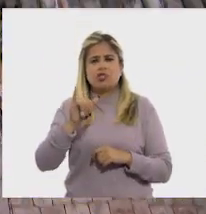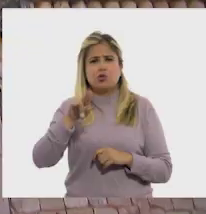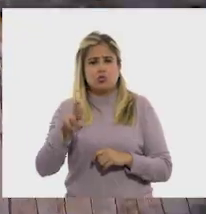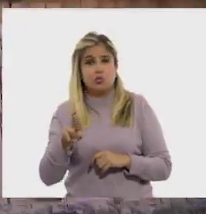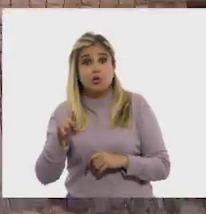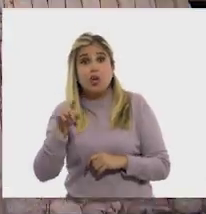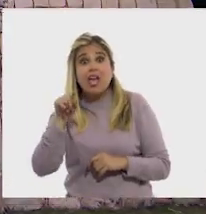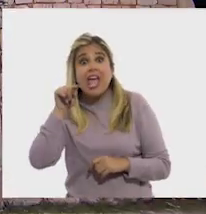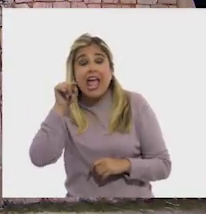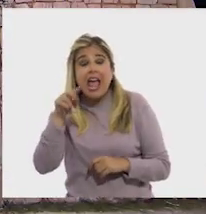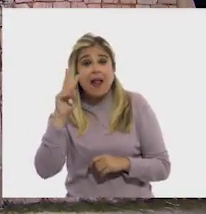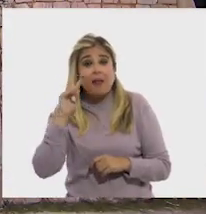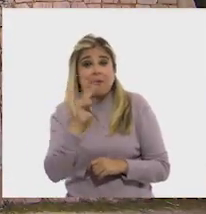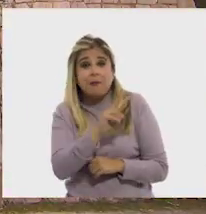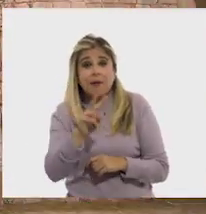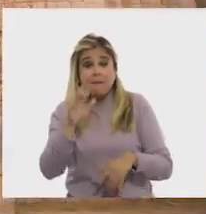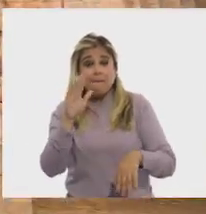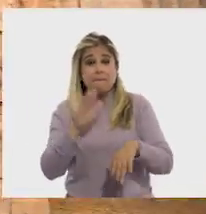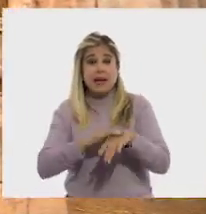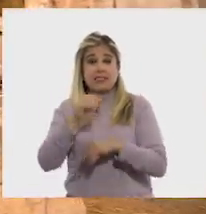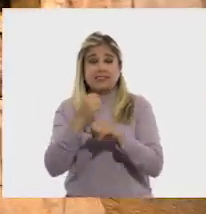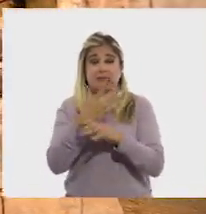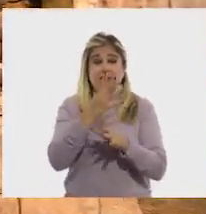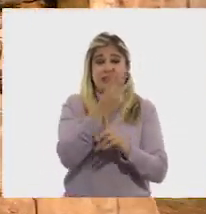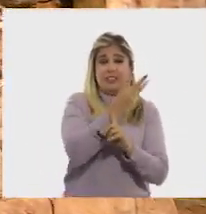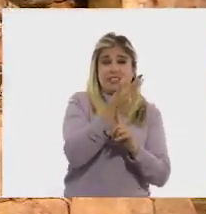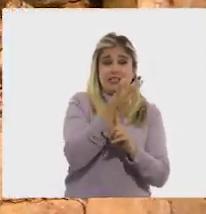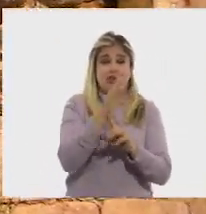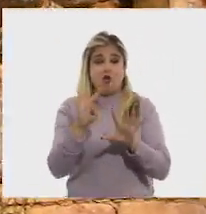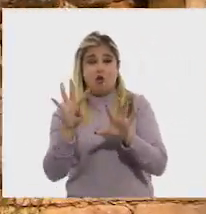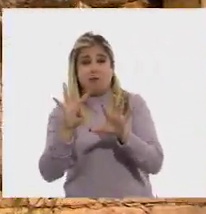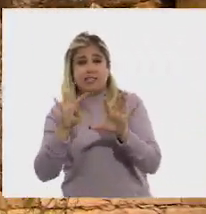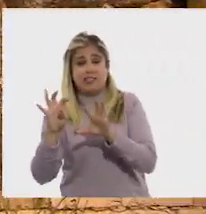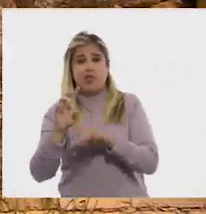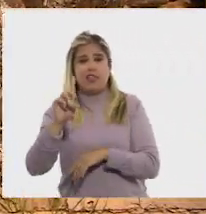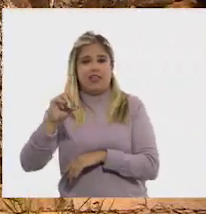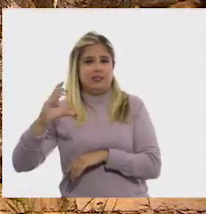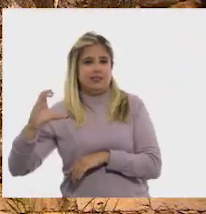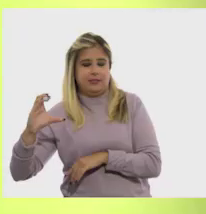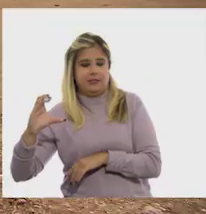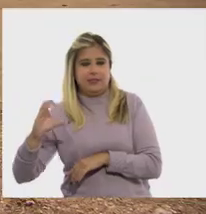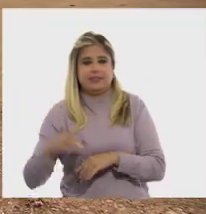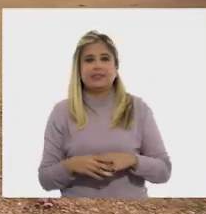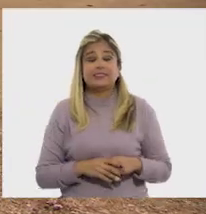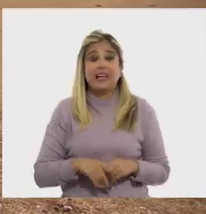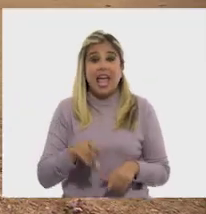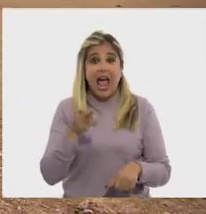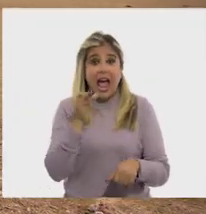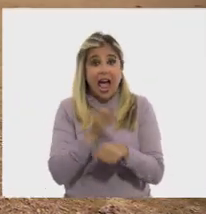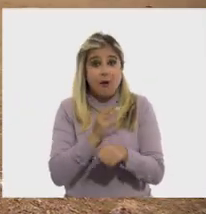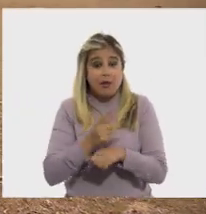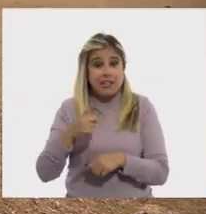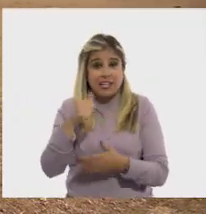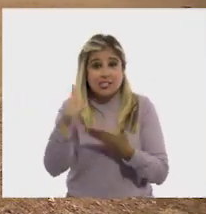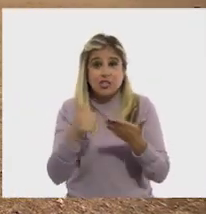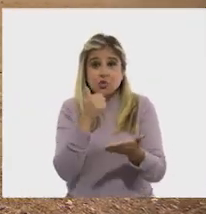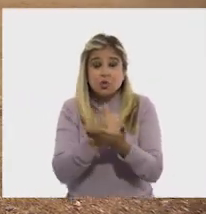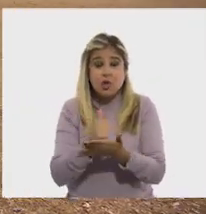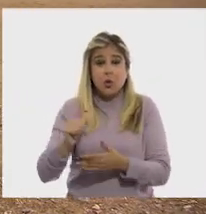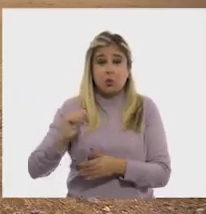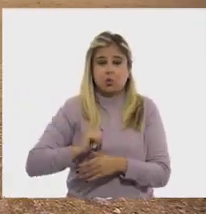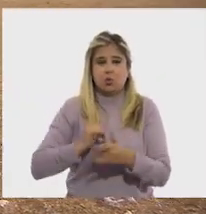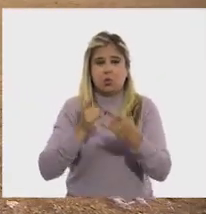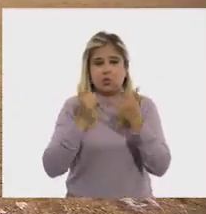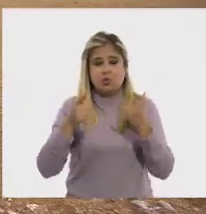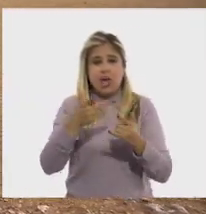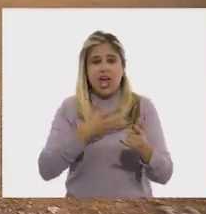alcanzó su máximo esplendor entre los años 600 y 900 después de Cristo. Actualmente la ciudad cuenta con 15